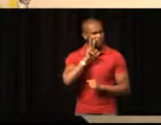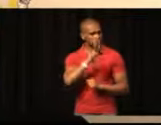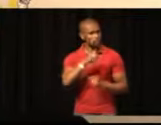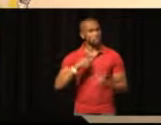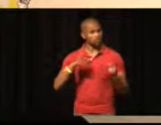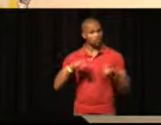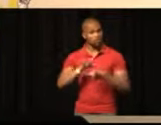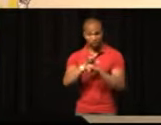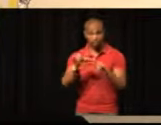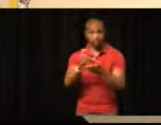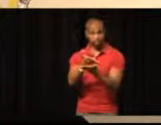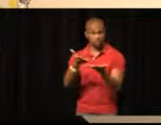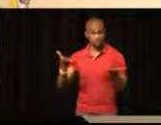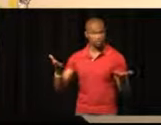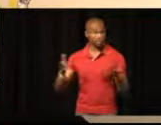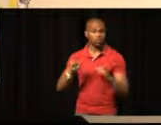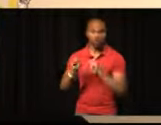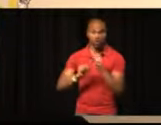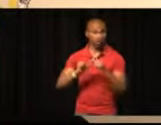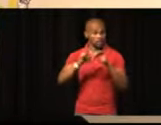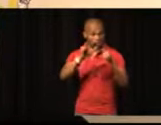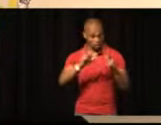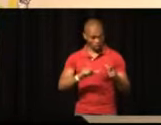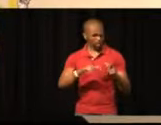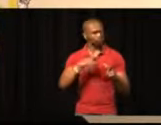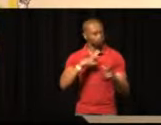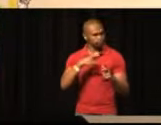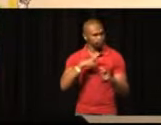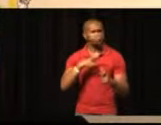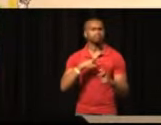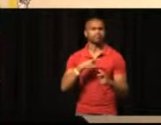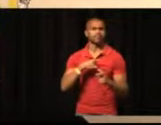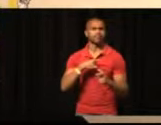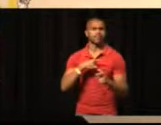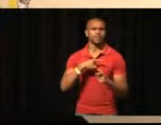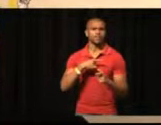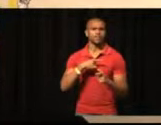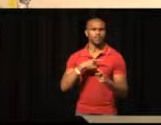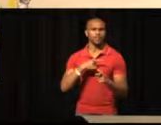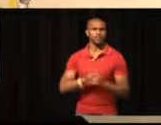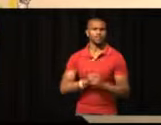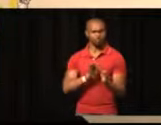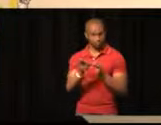y puedo garantizarles que allá existía, y de hecho existe,